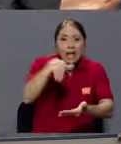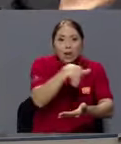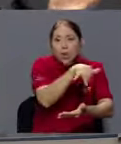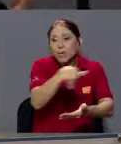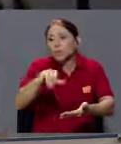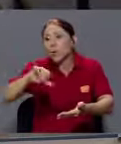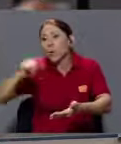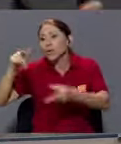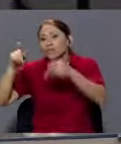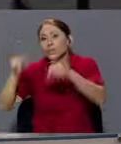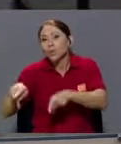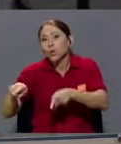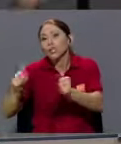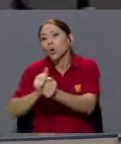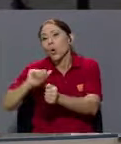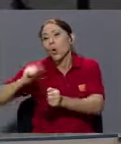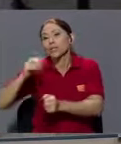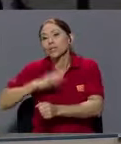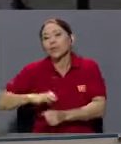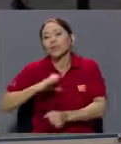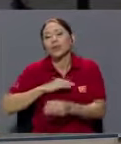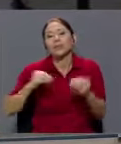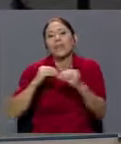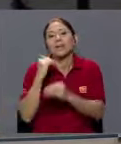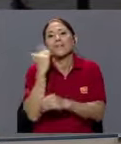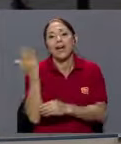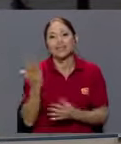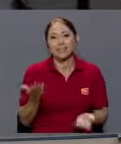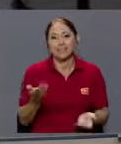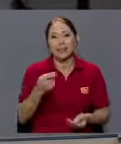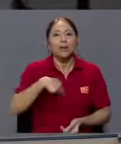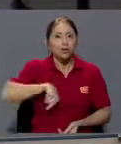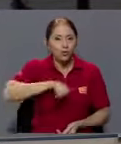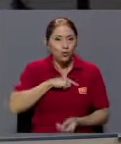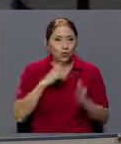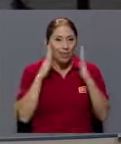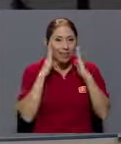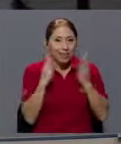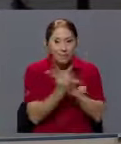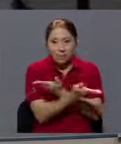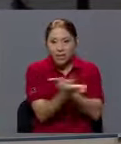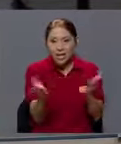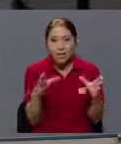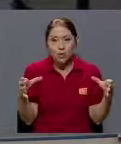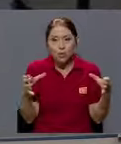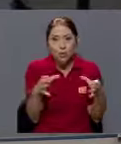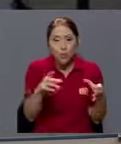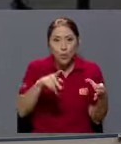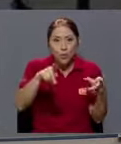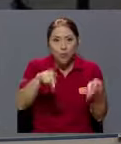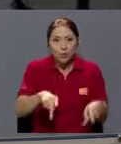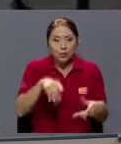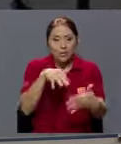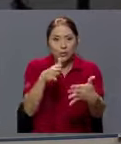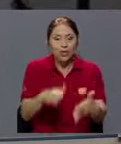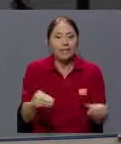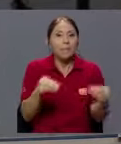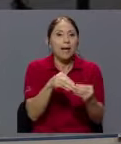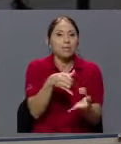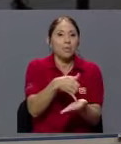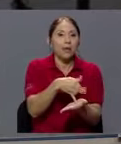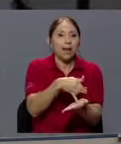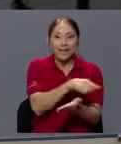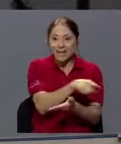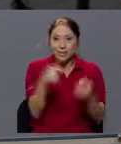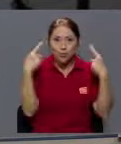otras condiciones los alcanzan quizás más fácilmente? Entonces, es como atendemos a esas poblaciones más vulnerables para que alcancen